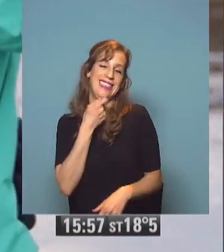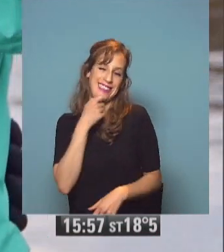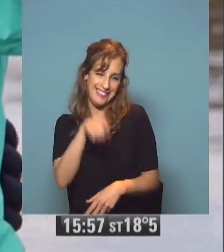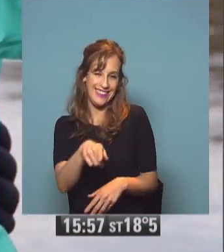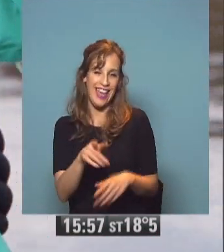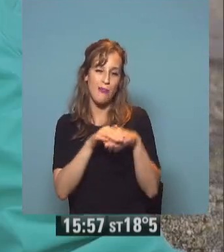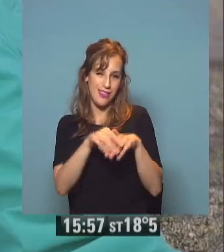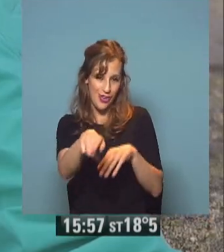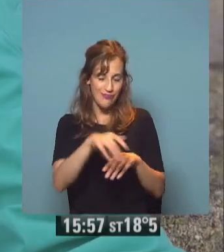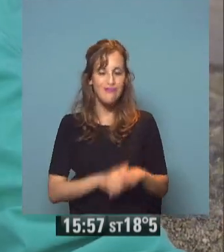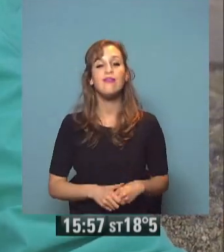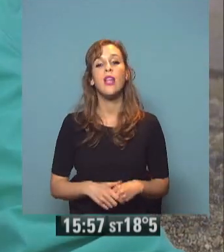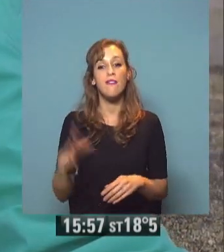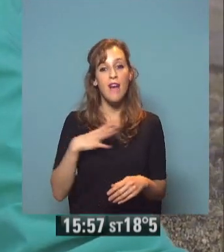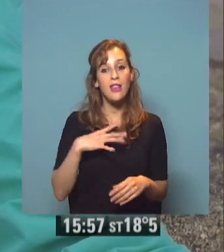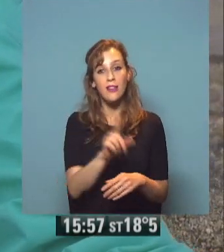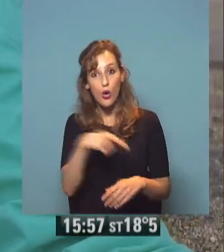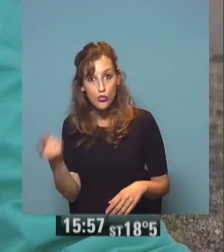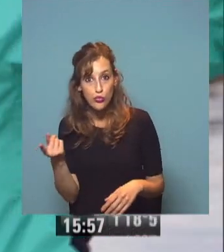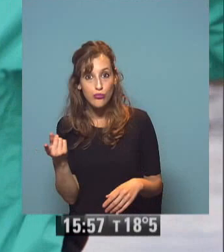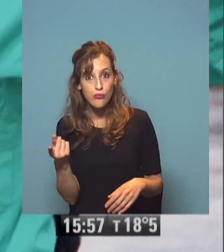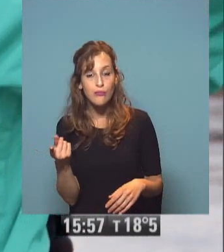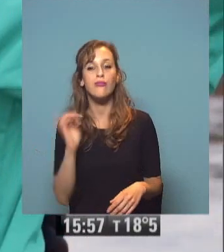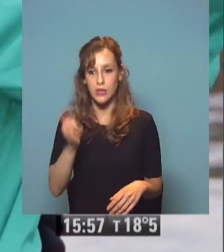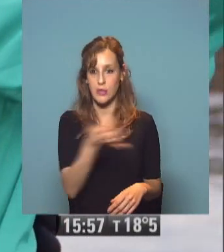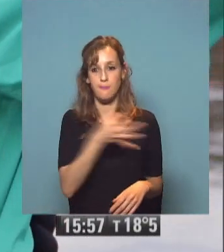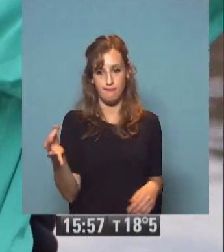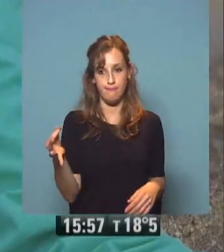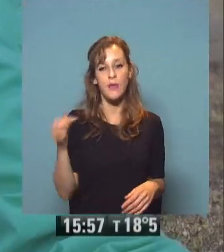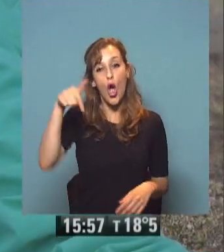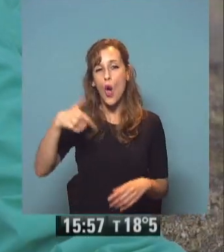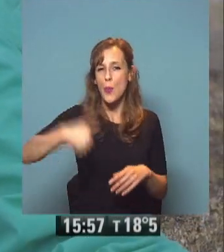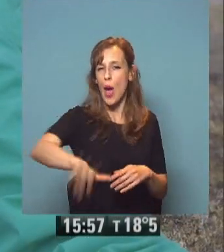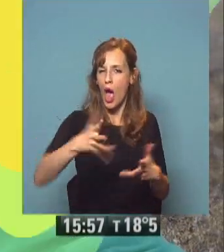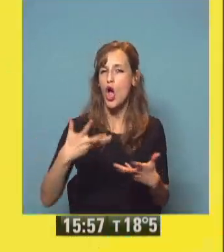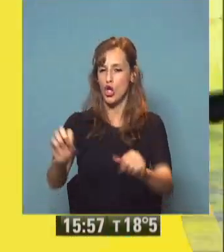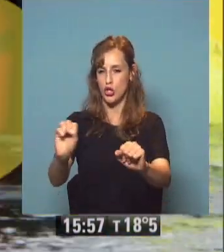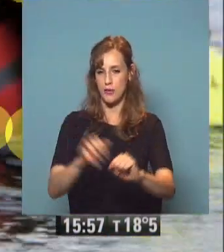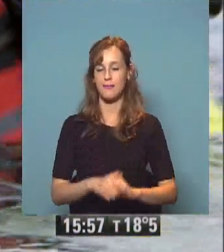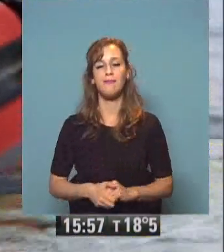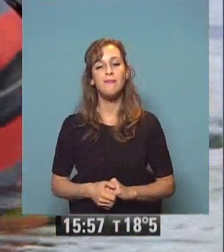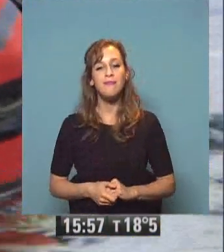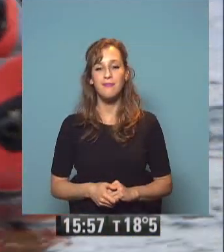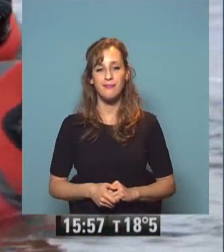Y bueno, nos queda tenóforo. El tenóforo. Así es. Y yo creo que hoy lo encontramos. Aún se lo va a encontrar.